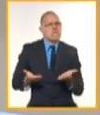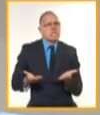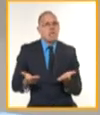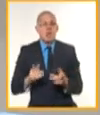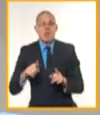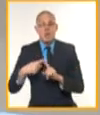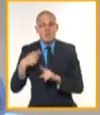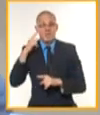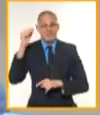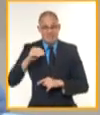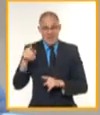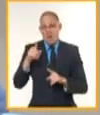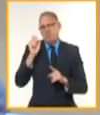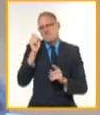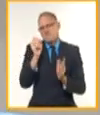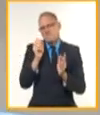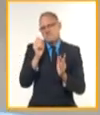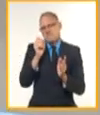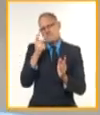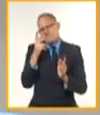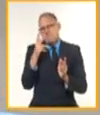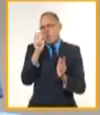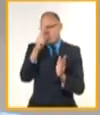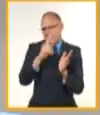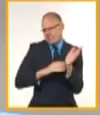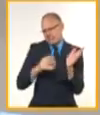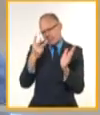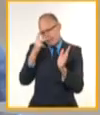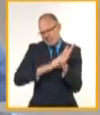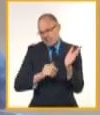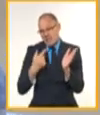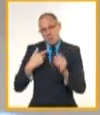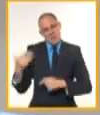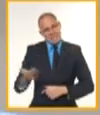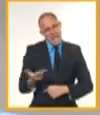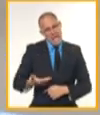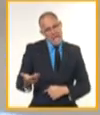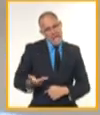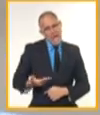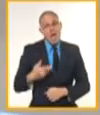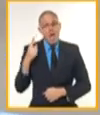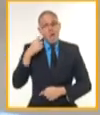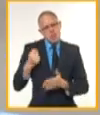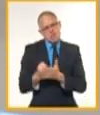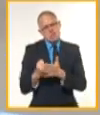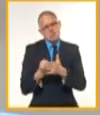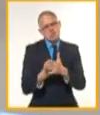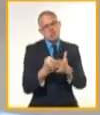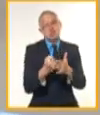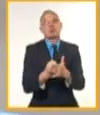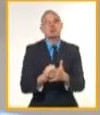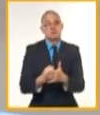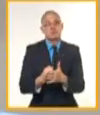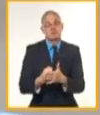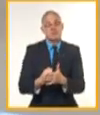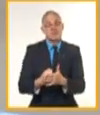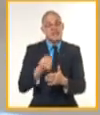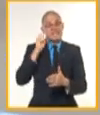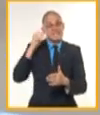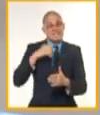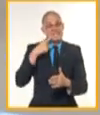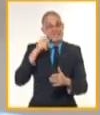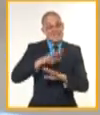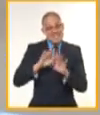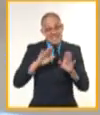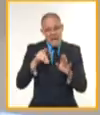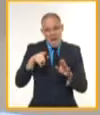en los primeros 2 o 3 meses para poder adelantar muchos proyectos de su programa, que parece que en este segundo gobierno